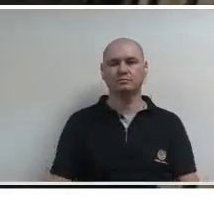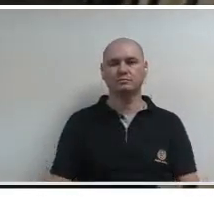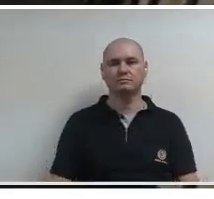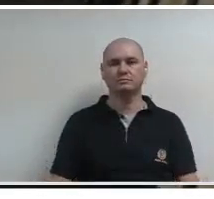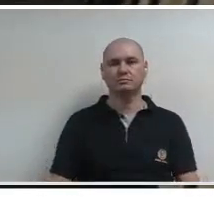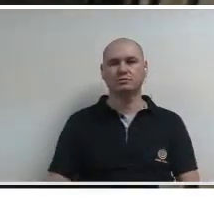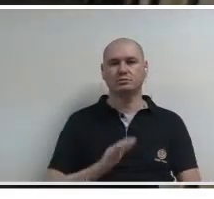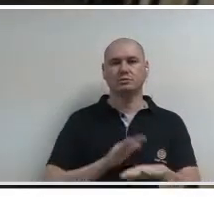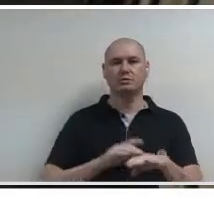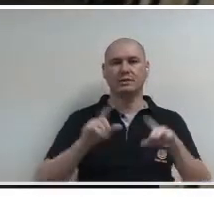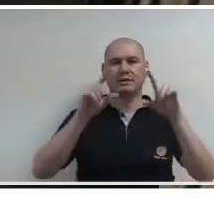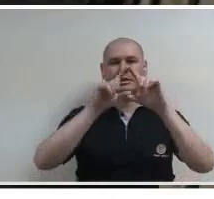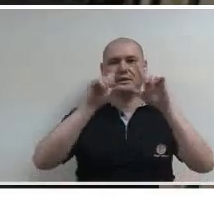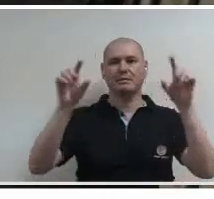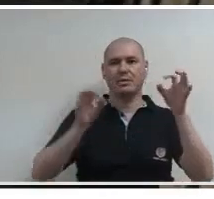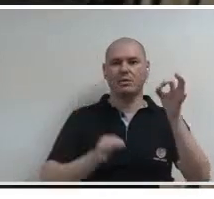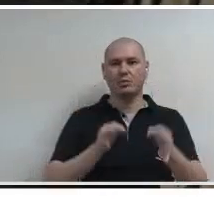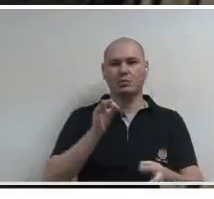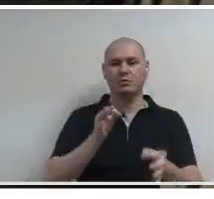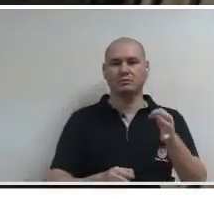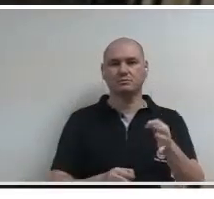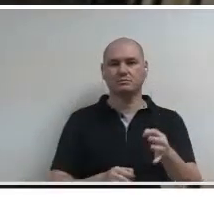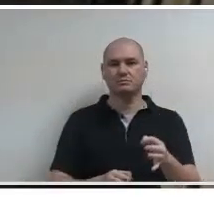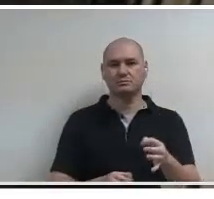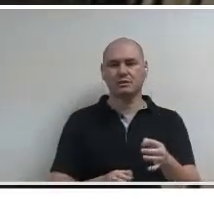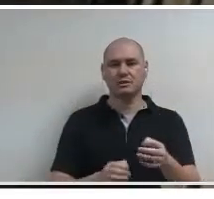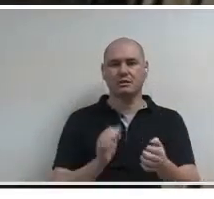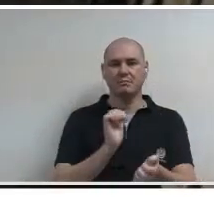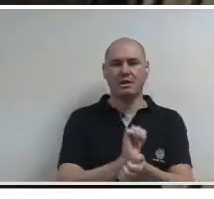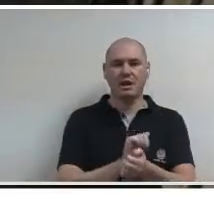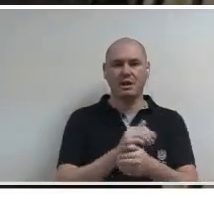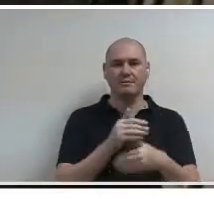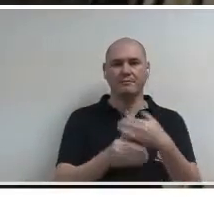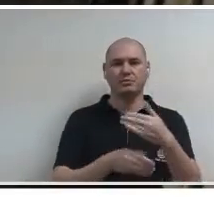Había ya por país, algún curso, ya hecho de área